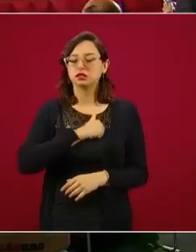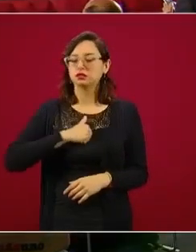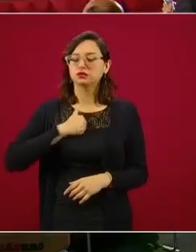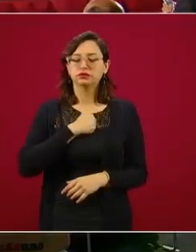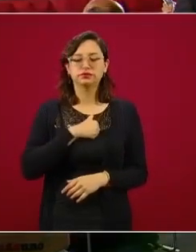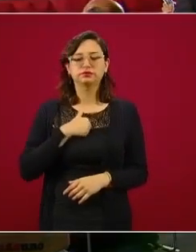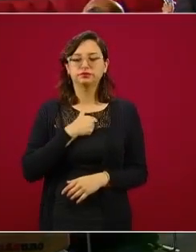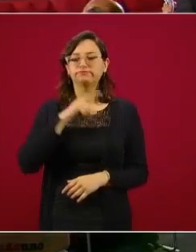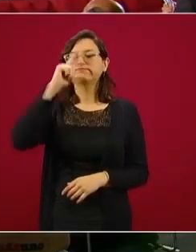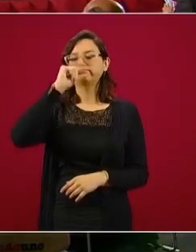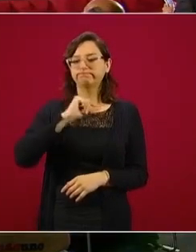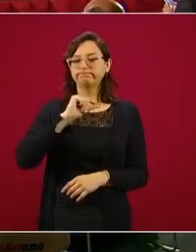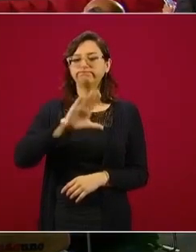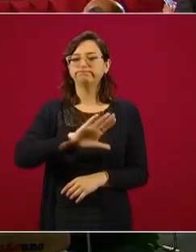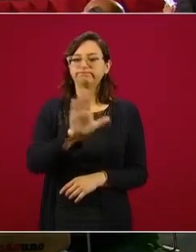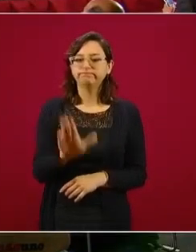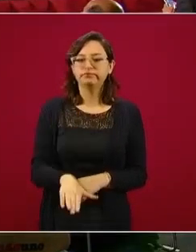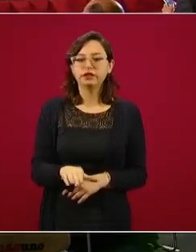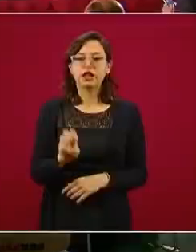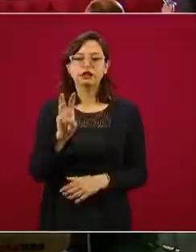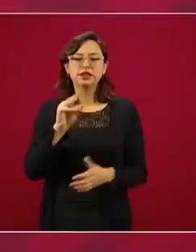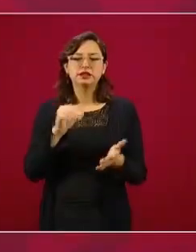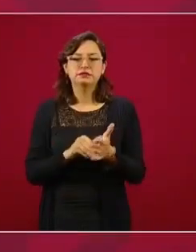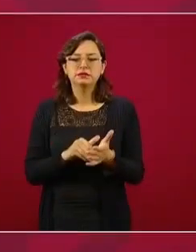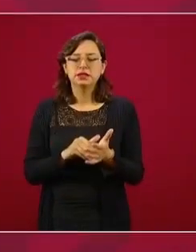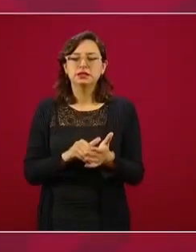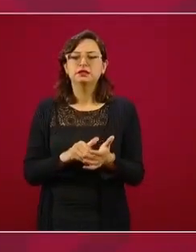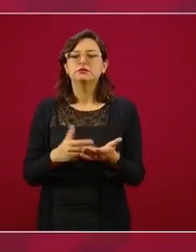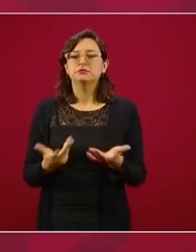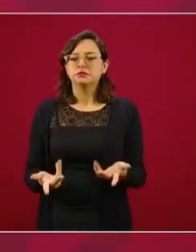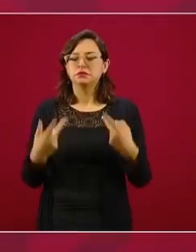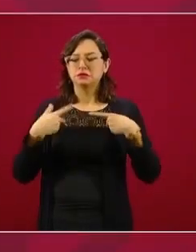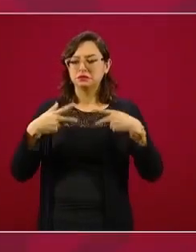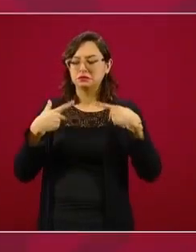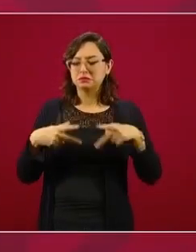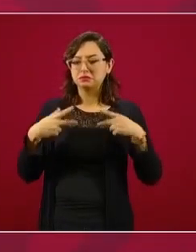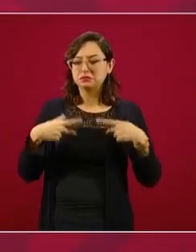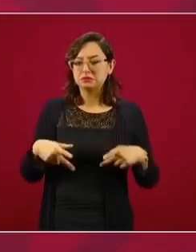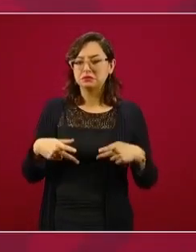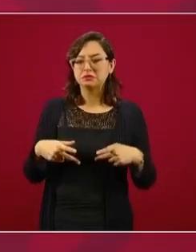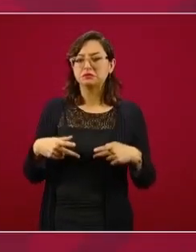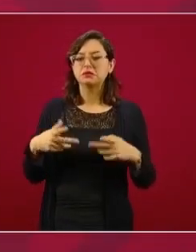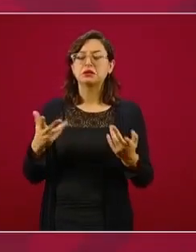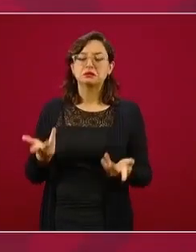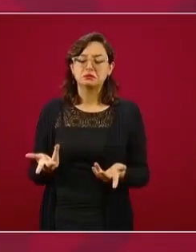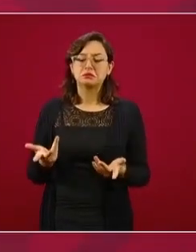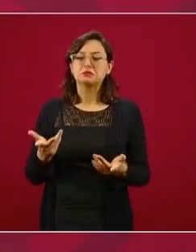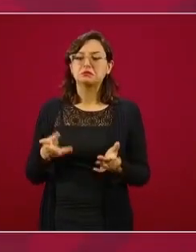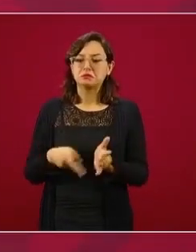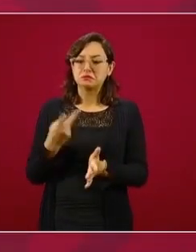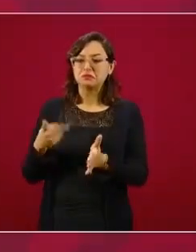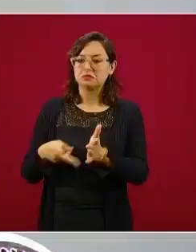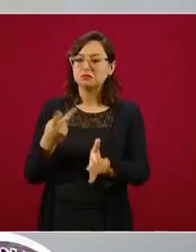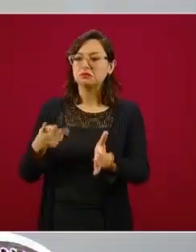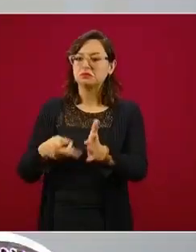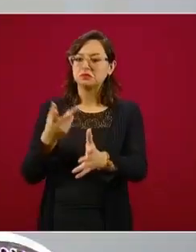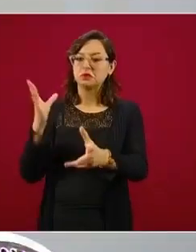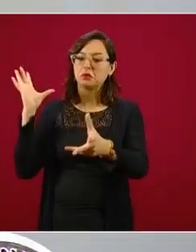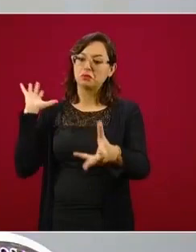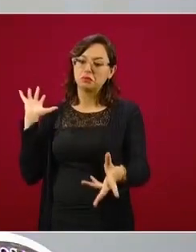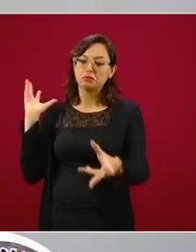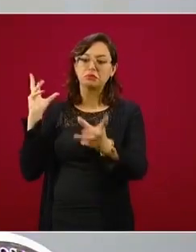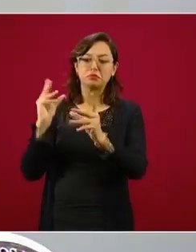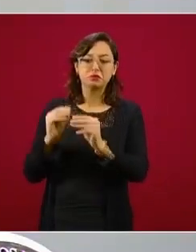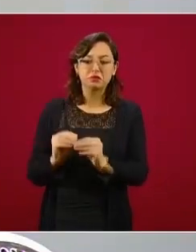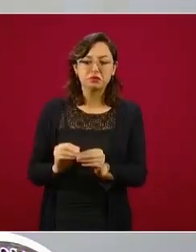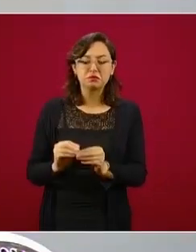3.573 defunciones se han ido presentando, aún conservando el mismo patrón que ocurre con los casos acumulados. Lo previsible es que en